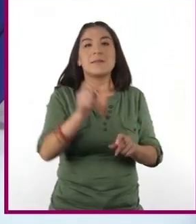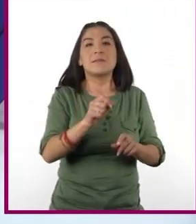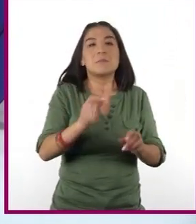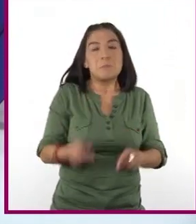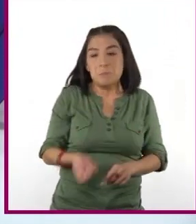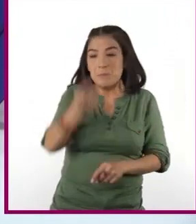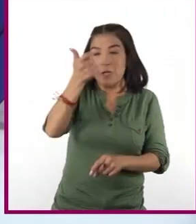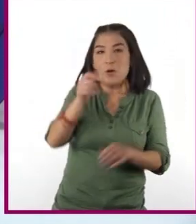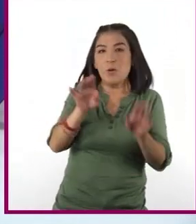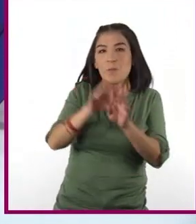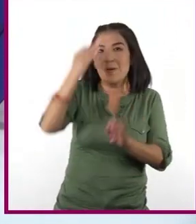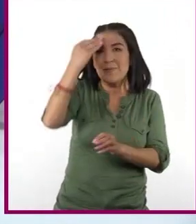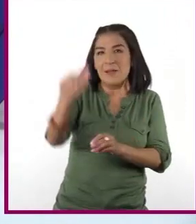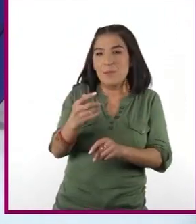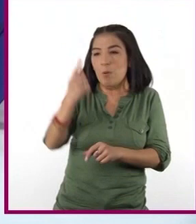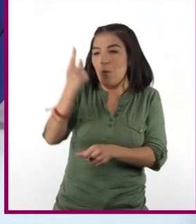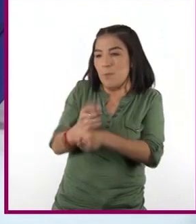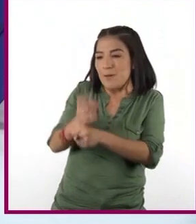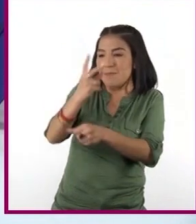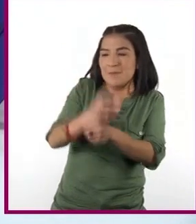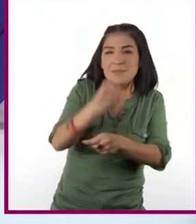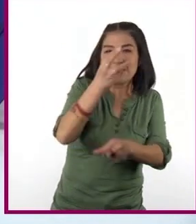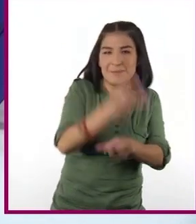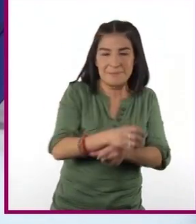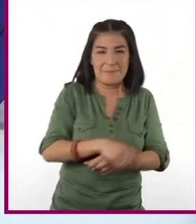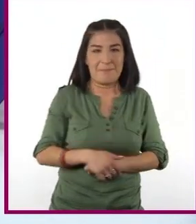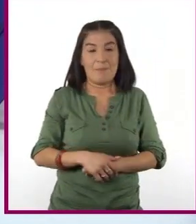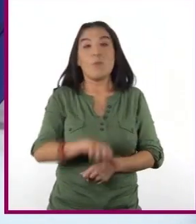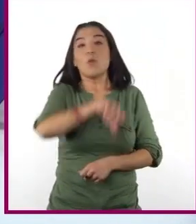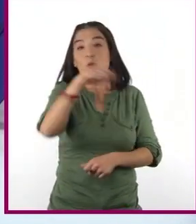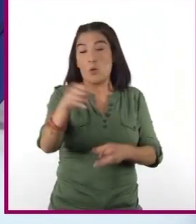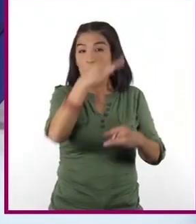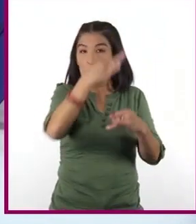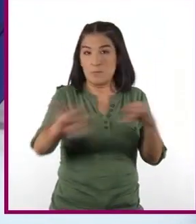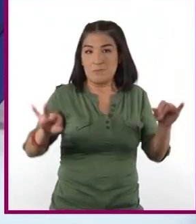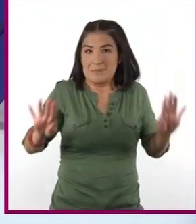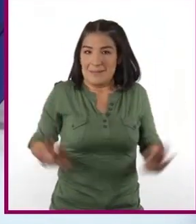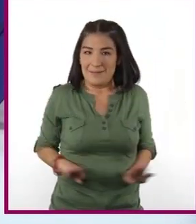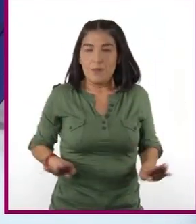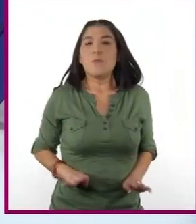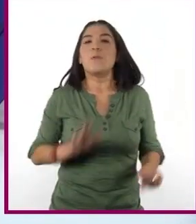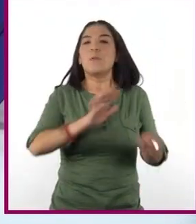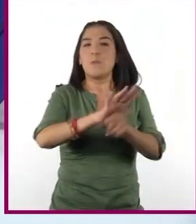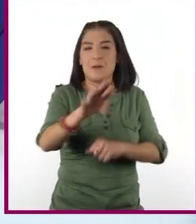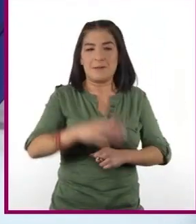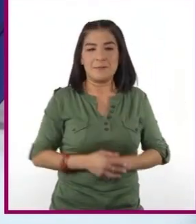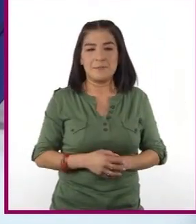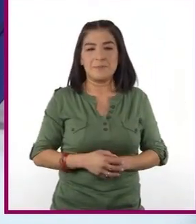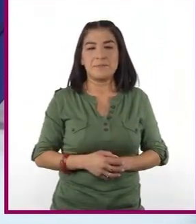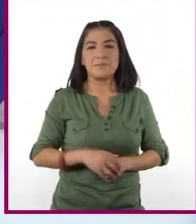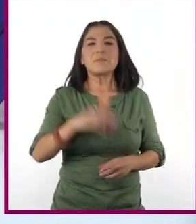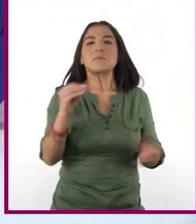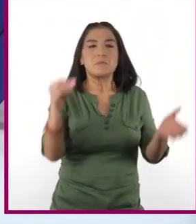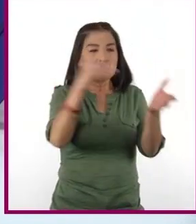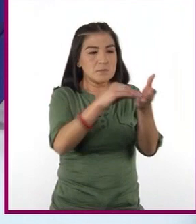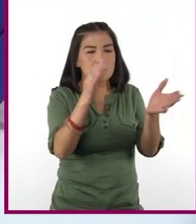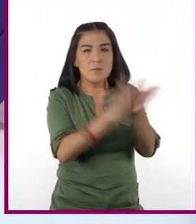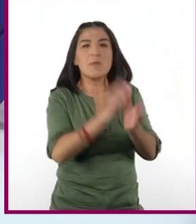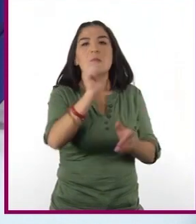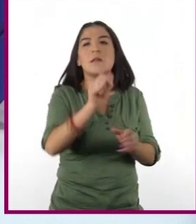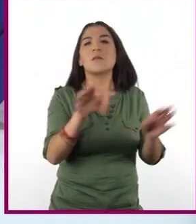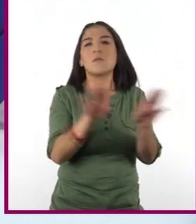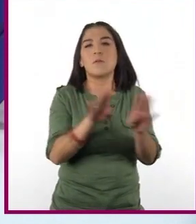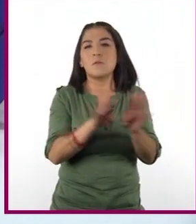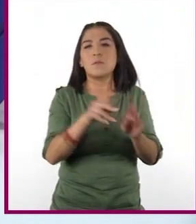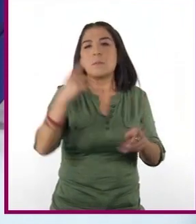apareciendo a través del tiempo. Y para finalizar, la última característica es contener notas y aportes del